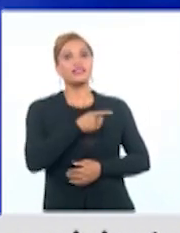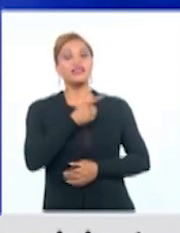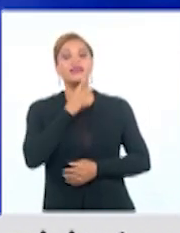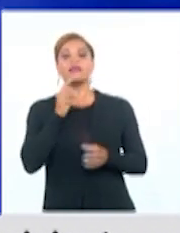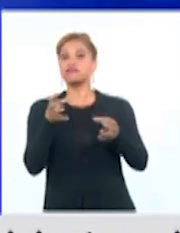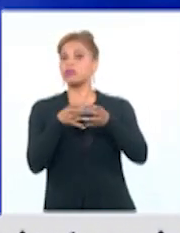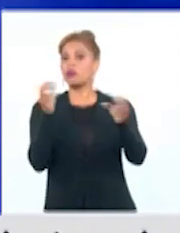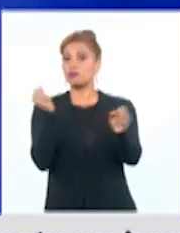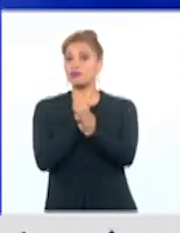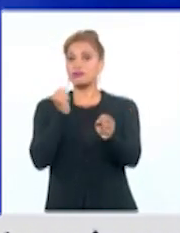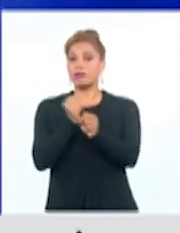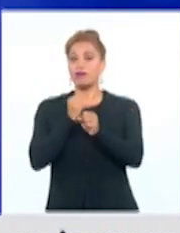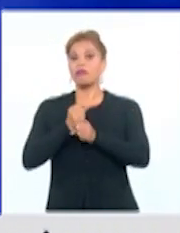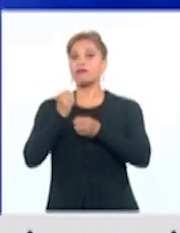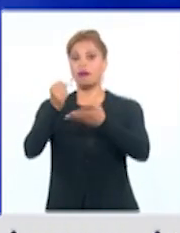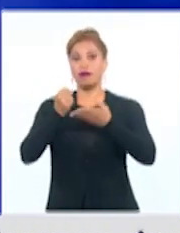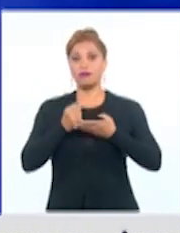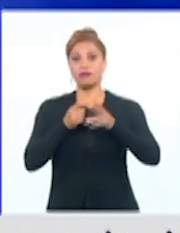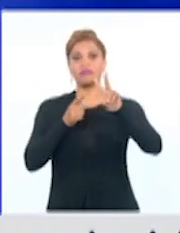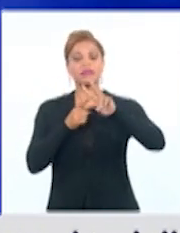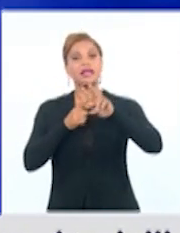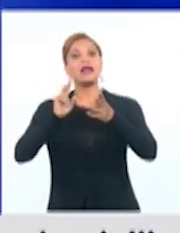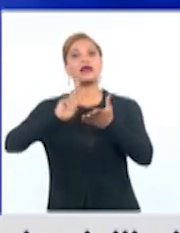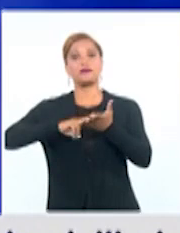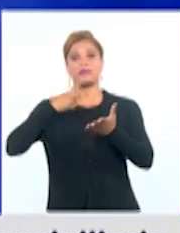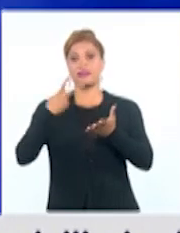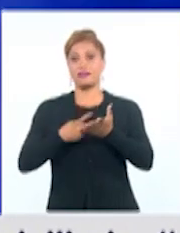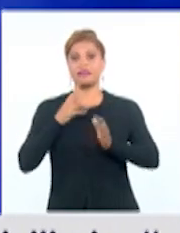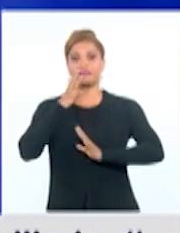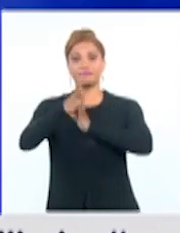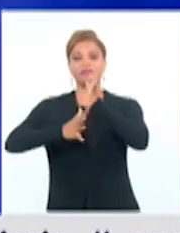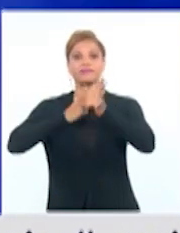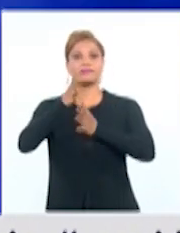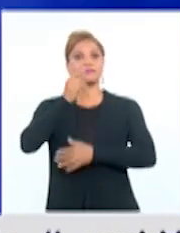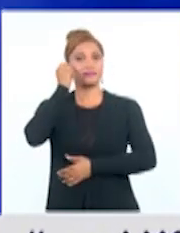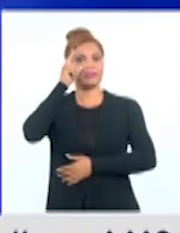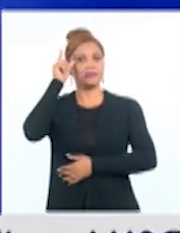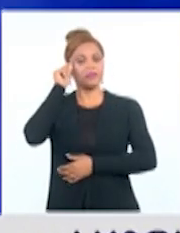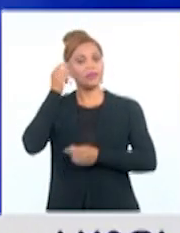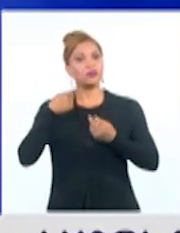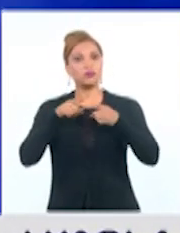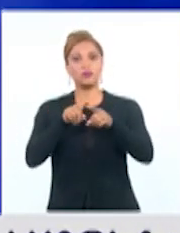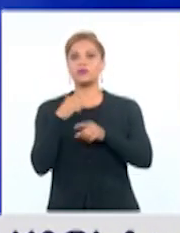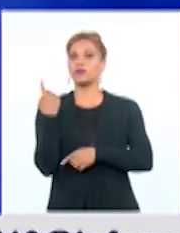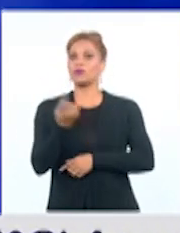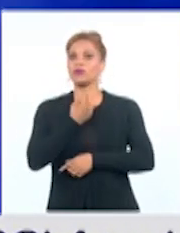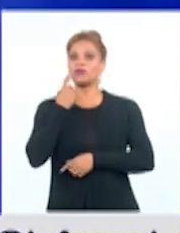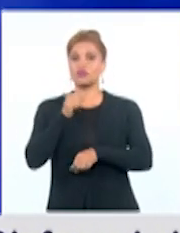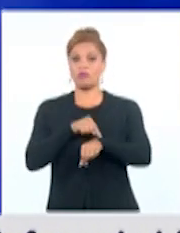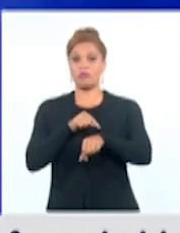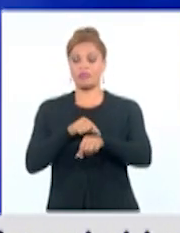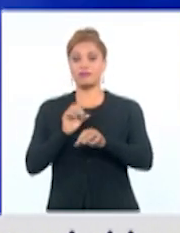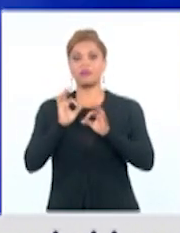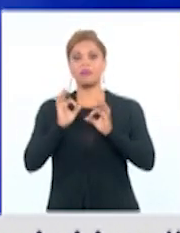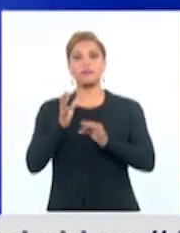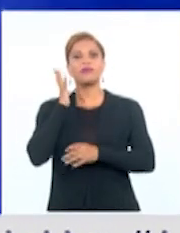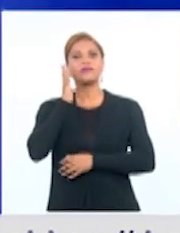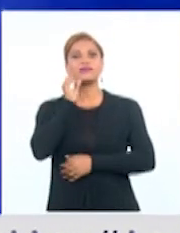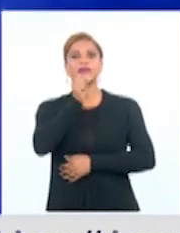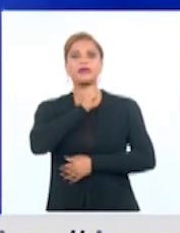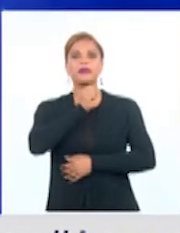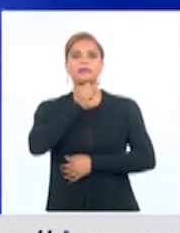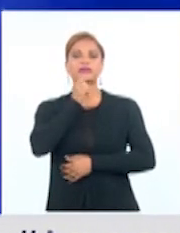posible la transmisión, a Marislady que nos acompaña en la primera momento de la conferencia y sobre